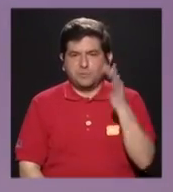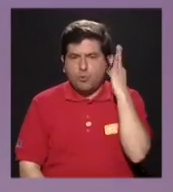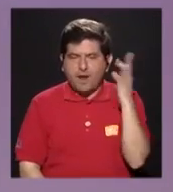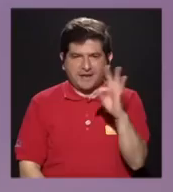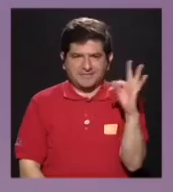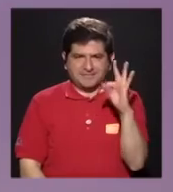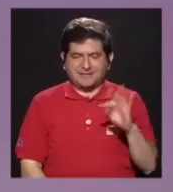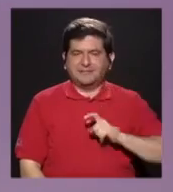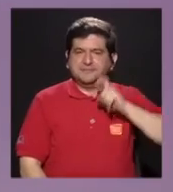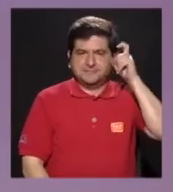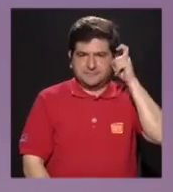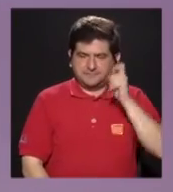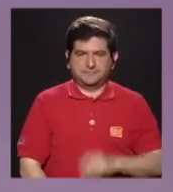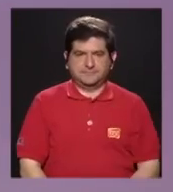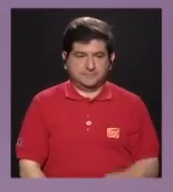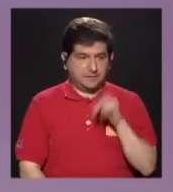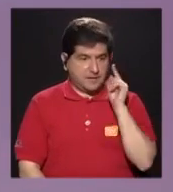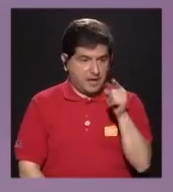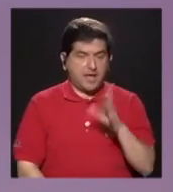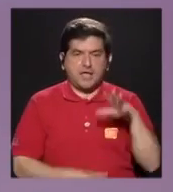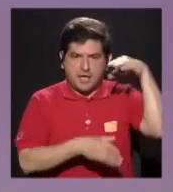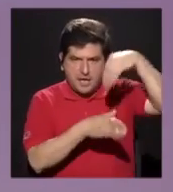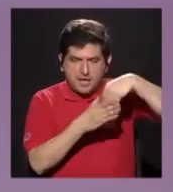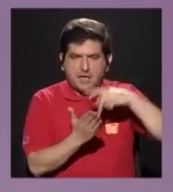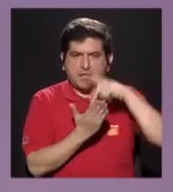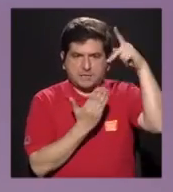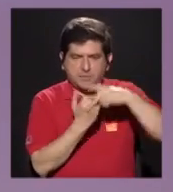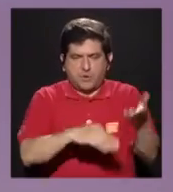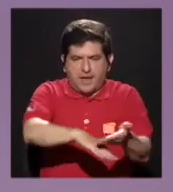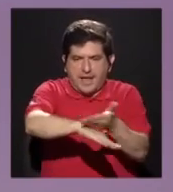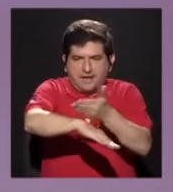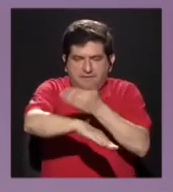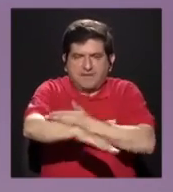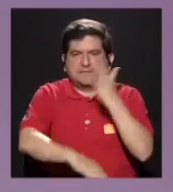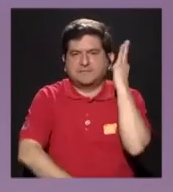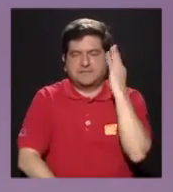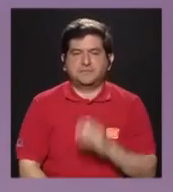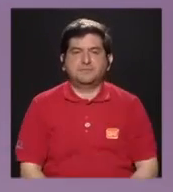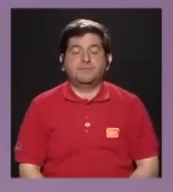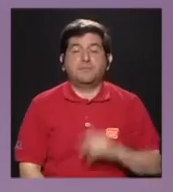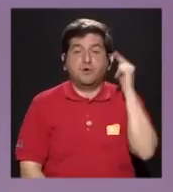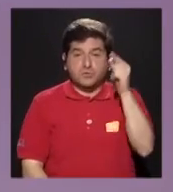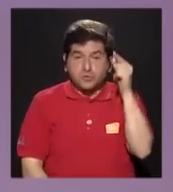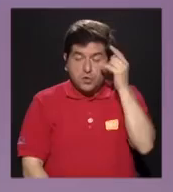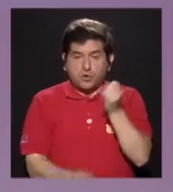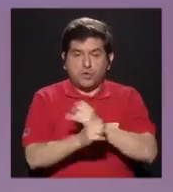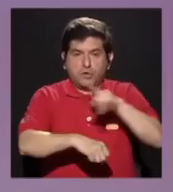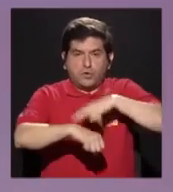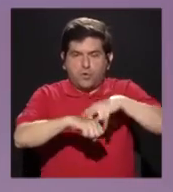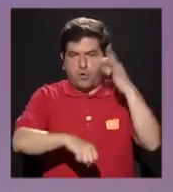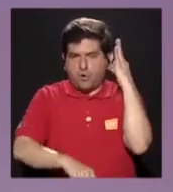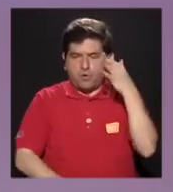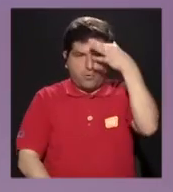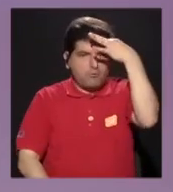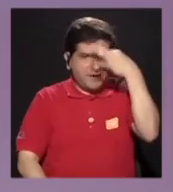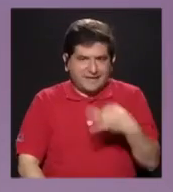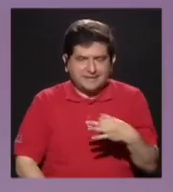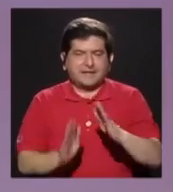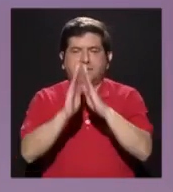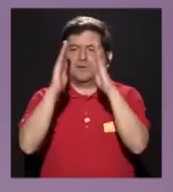transgénero las cuales han estado insertas en el programa avanzamos mujeres y por supuesto el dínamo tiene una posición totalmente